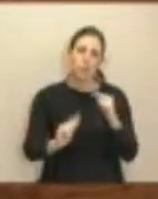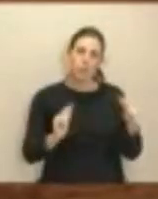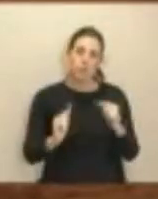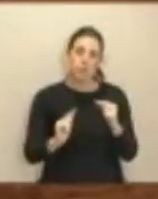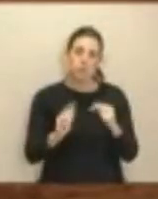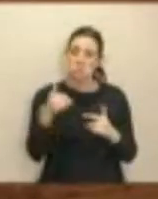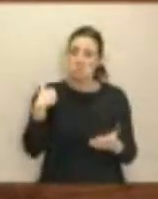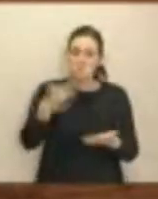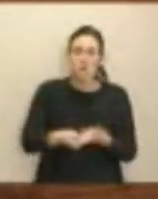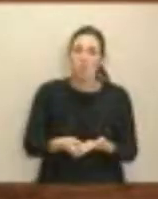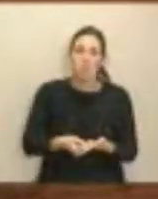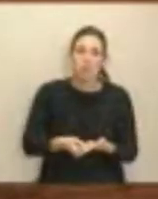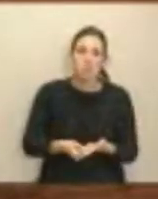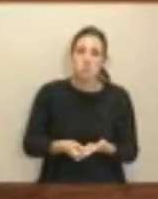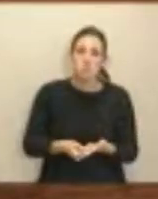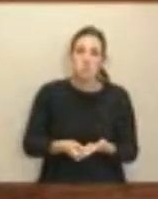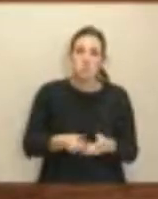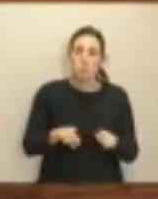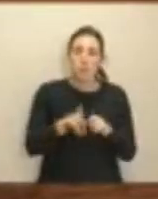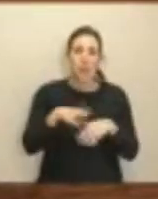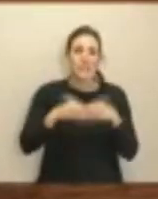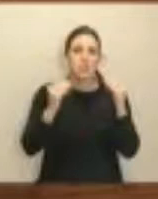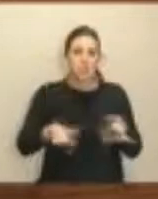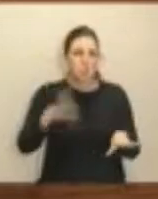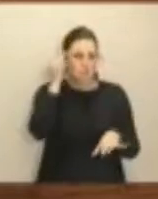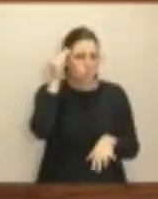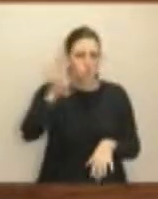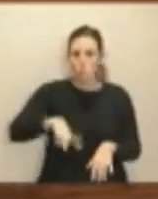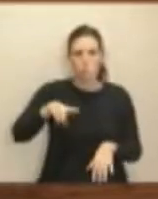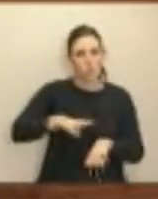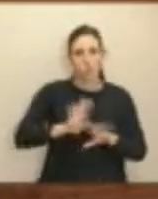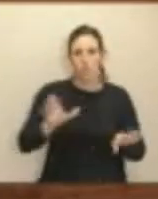nunca hemos barajado la abstención, porque es de cobardes.